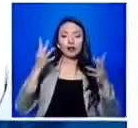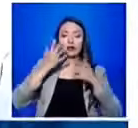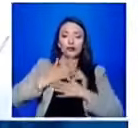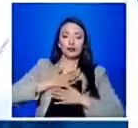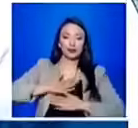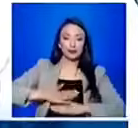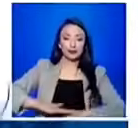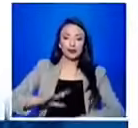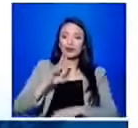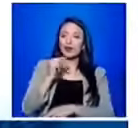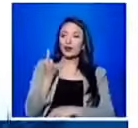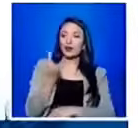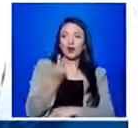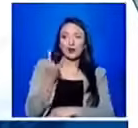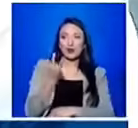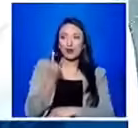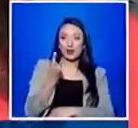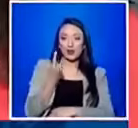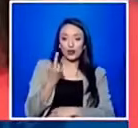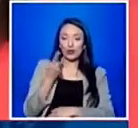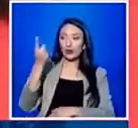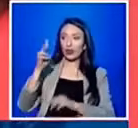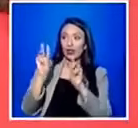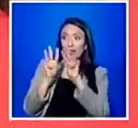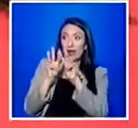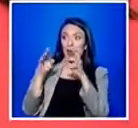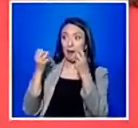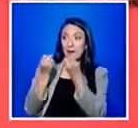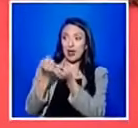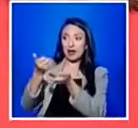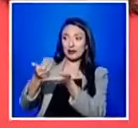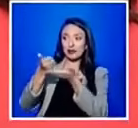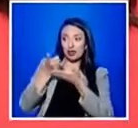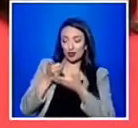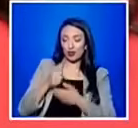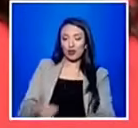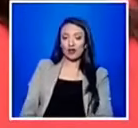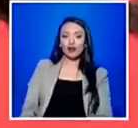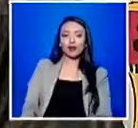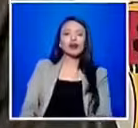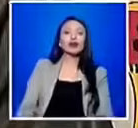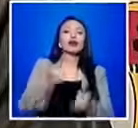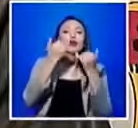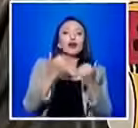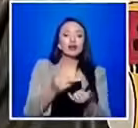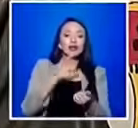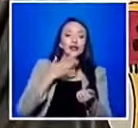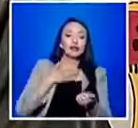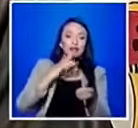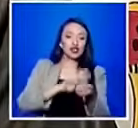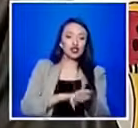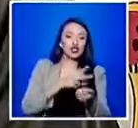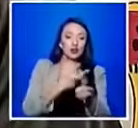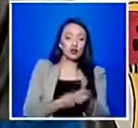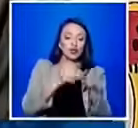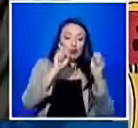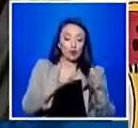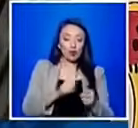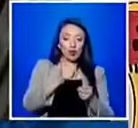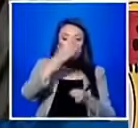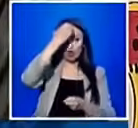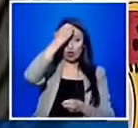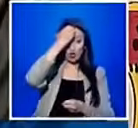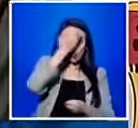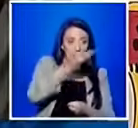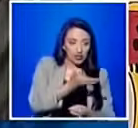que no estamos solos. El gobierno también nos ha ayudado. Mi sobrina va a tener su educación que ella se merece. Mi hermana